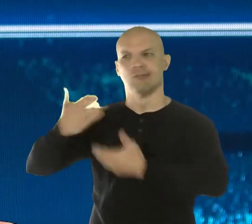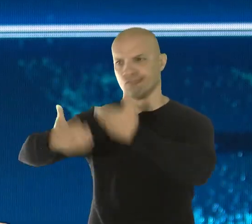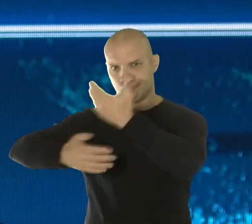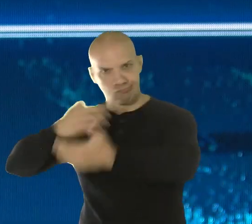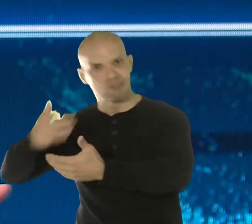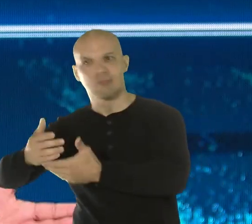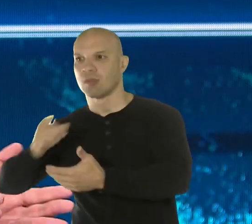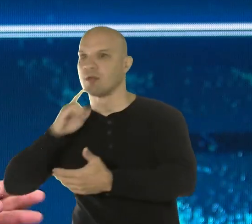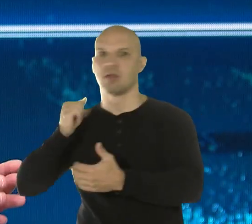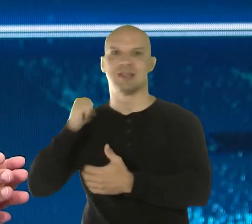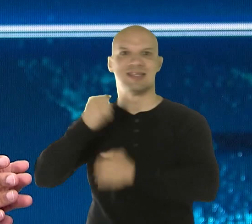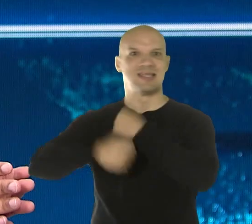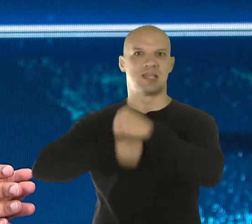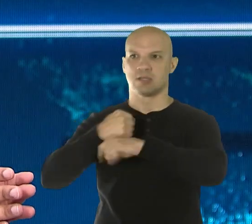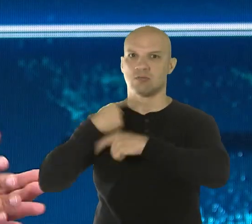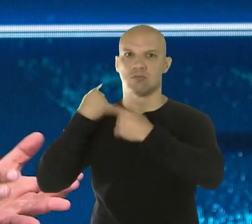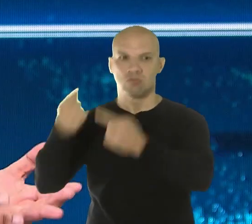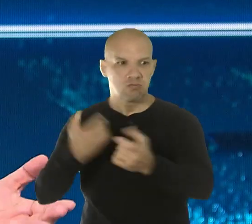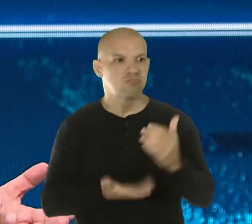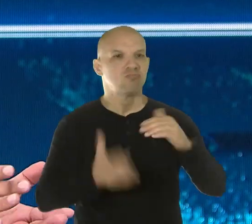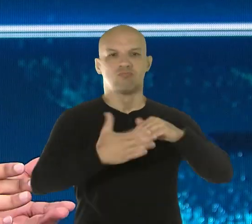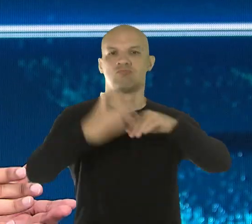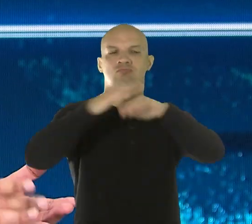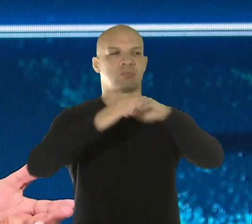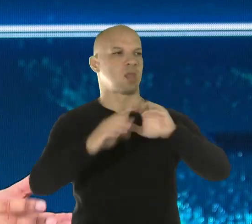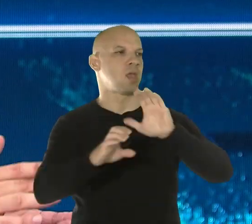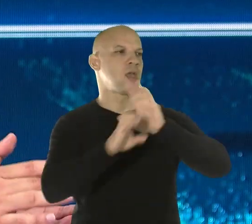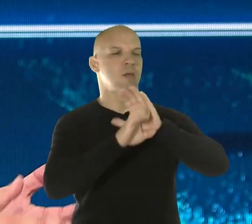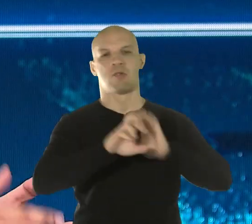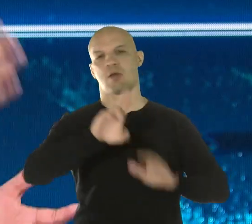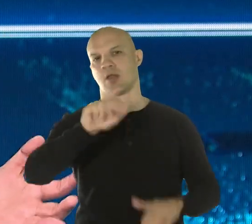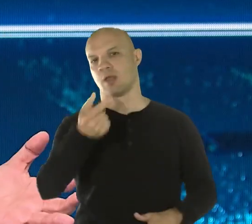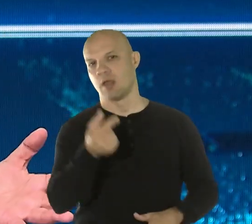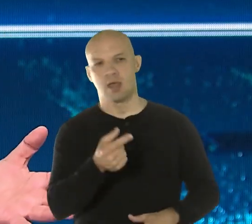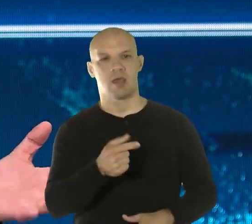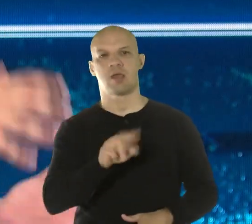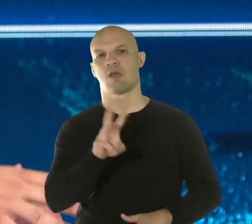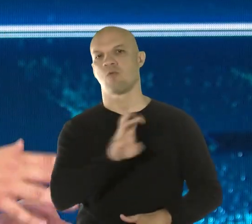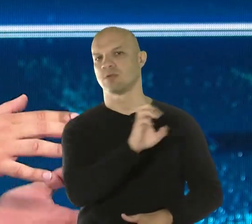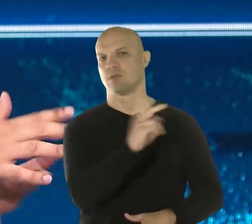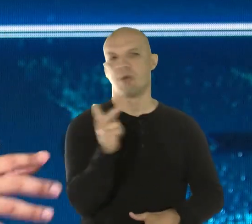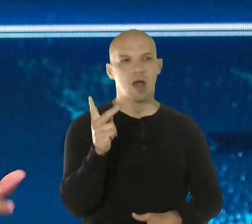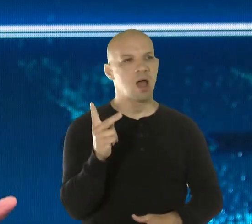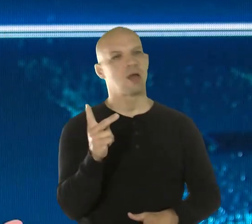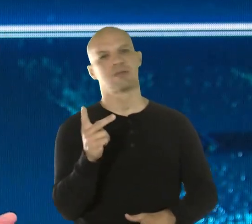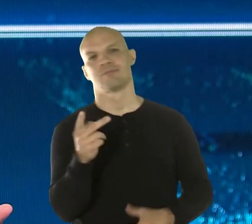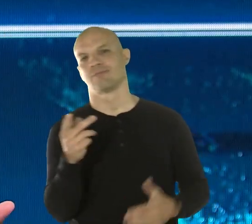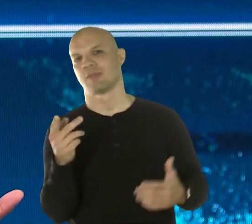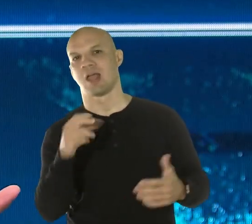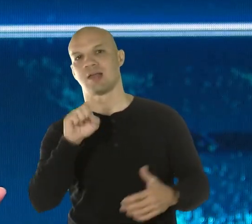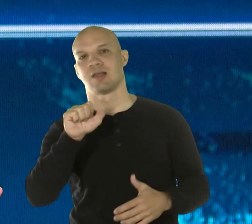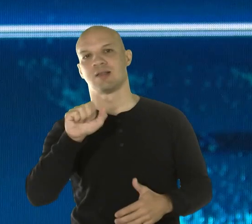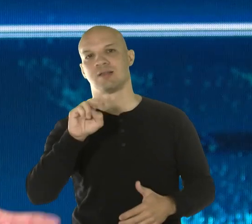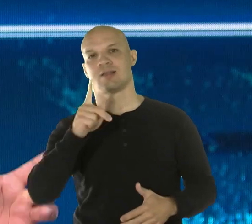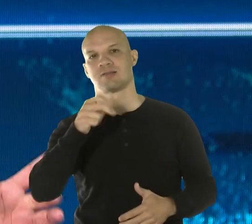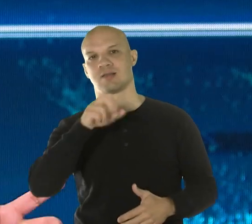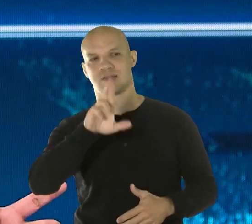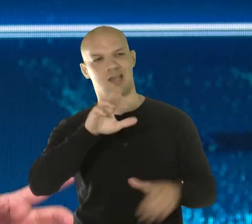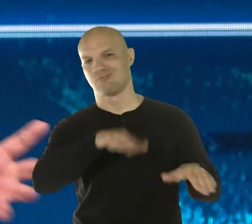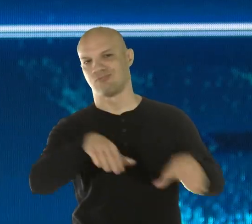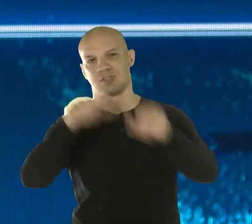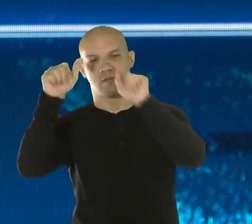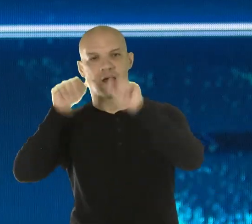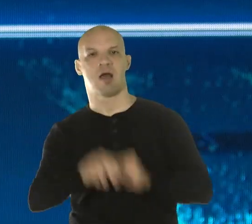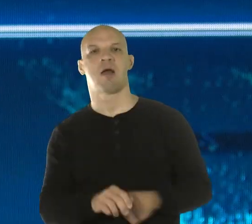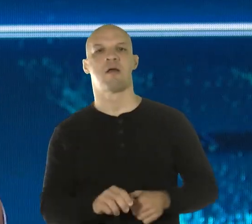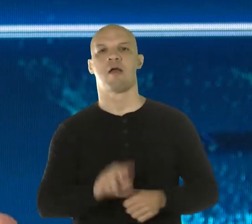última década, como por ejemplo Banco RG, Eurobank, Western Bank, que se consolidaron en Santander cuando decide salir de Puerto Rico, Bilbao